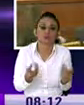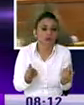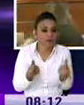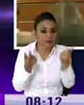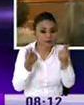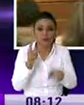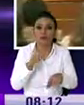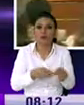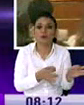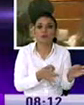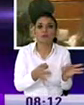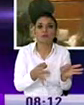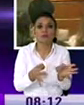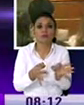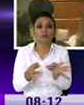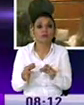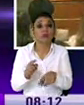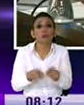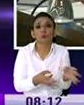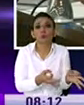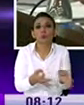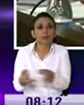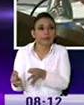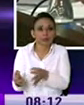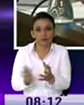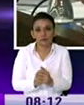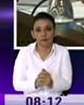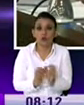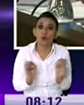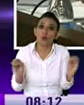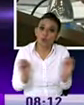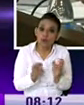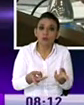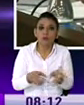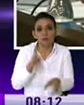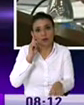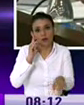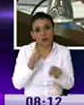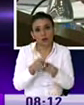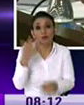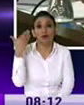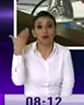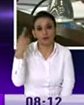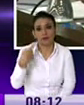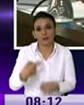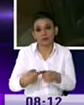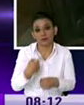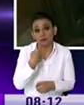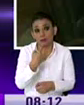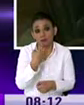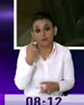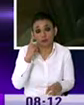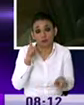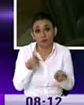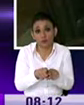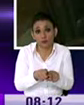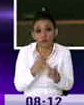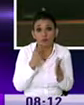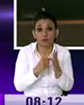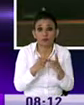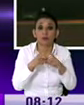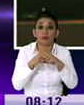puede dilatar en el tiempo. Ahora, también concuerdo con lo que dice el alcalde de la ciudad, porque los